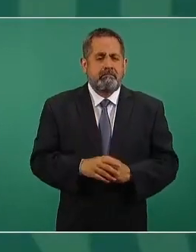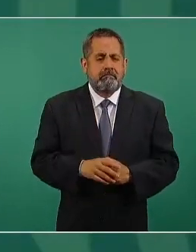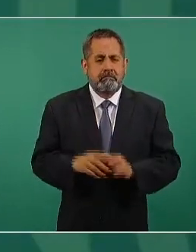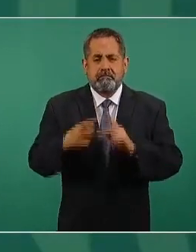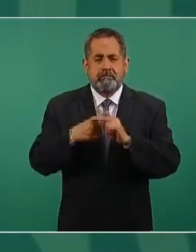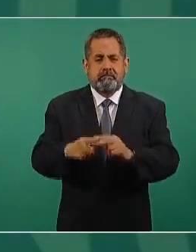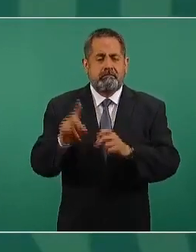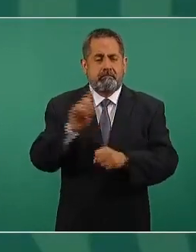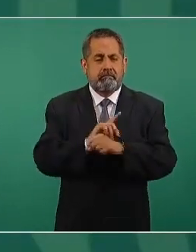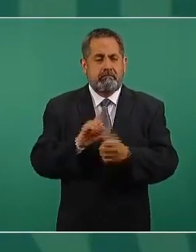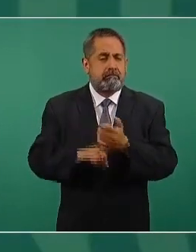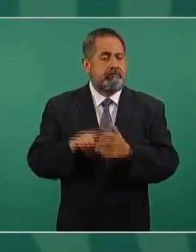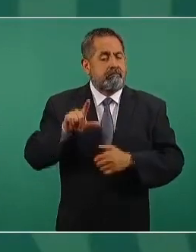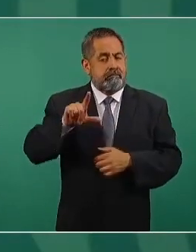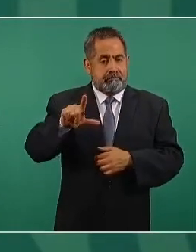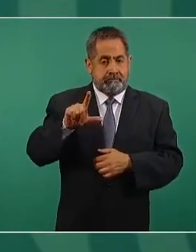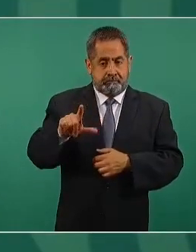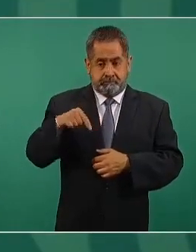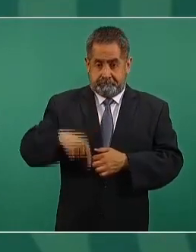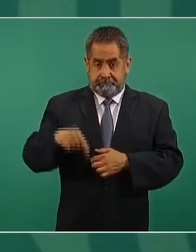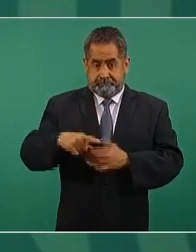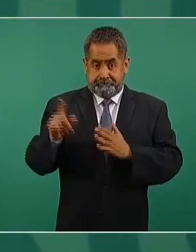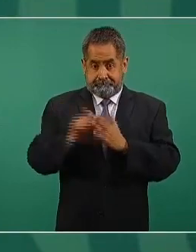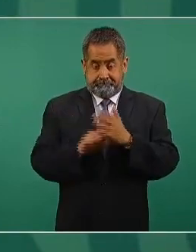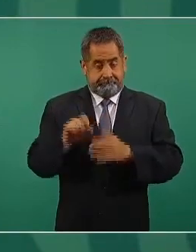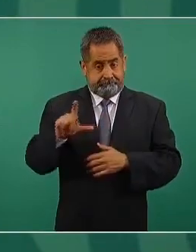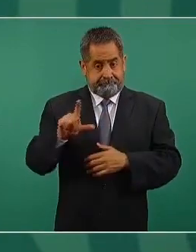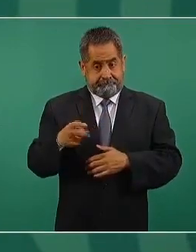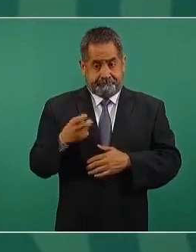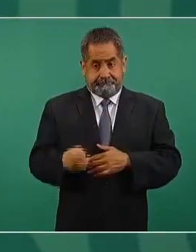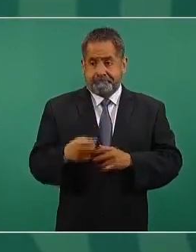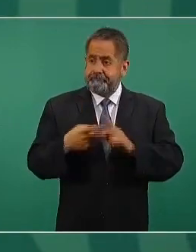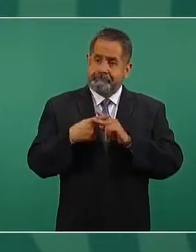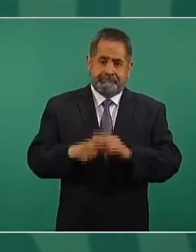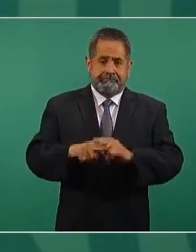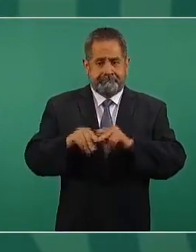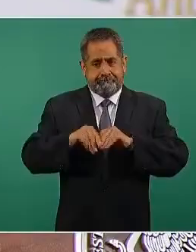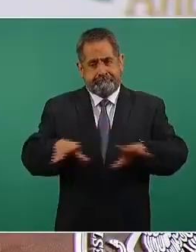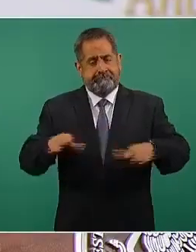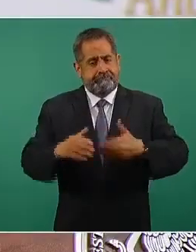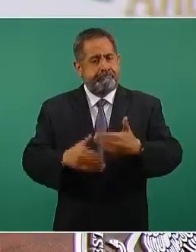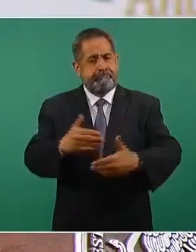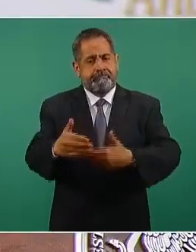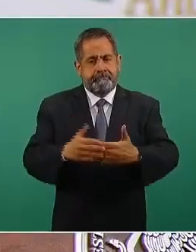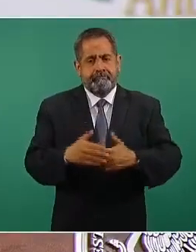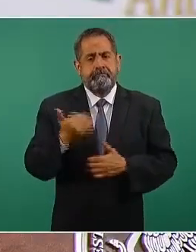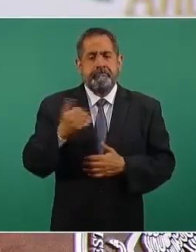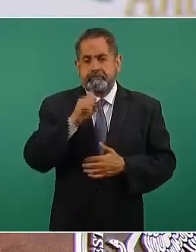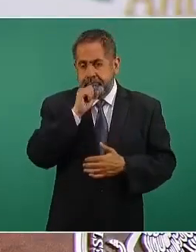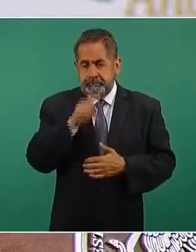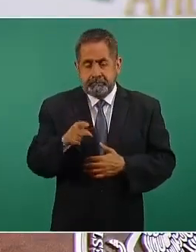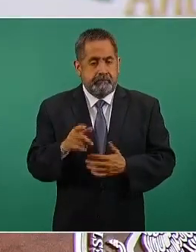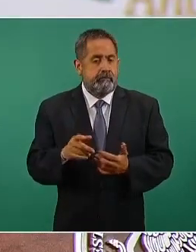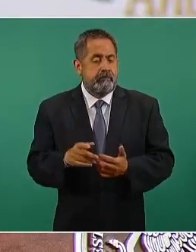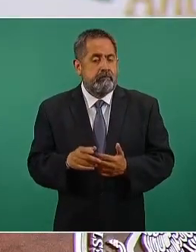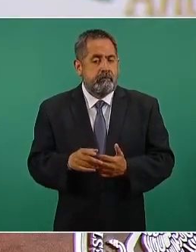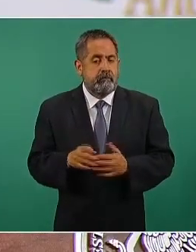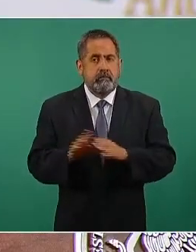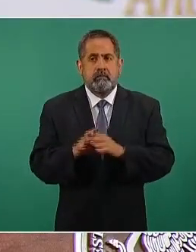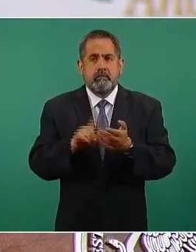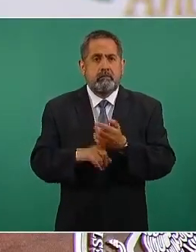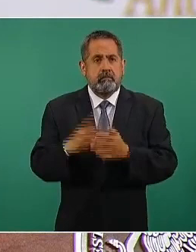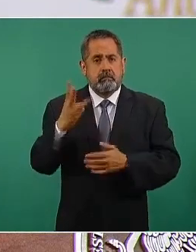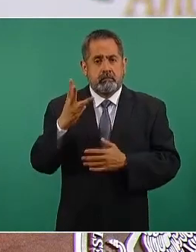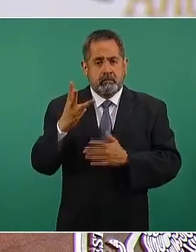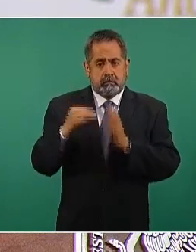a partir del día 17 de este mes, y vamos a tener un poco más de 3